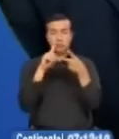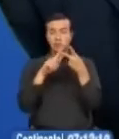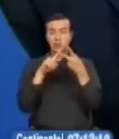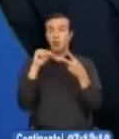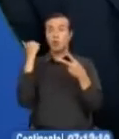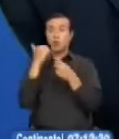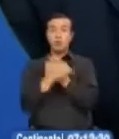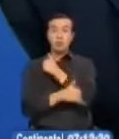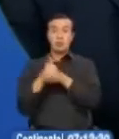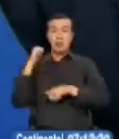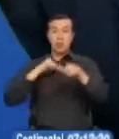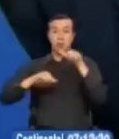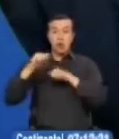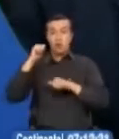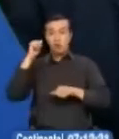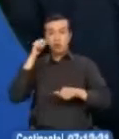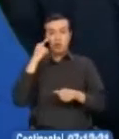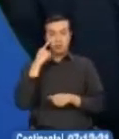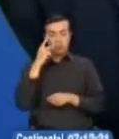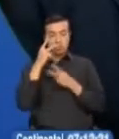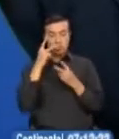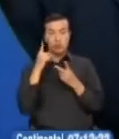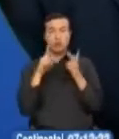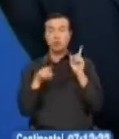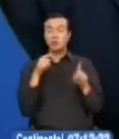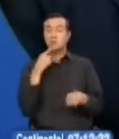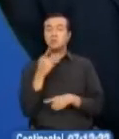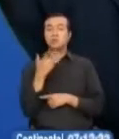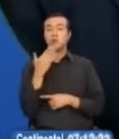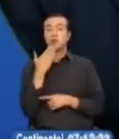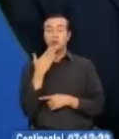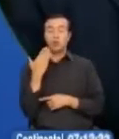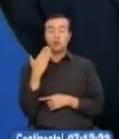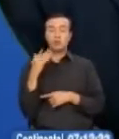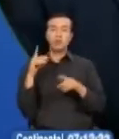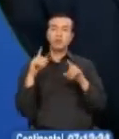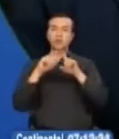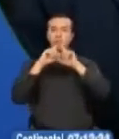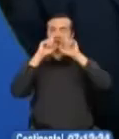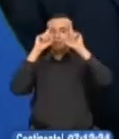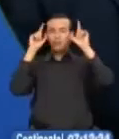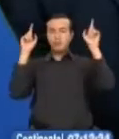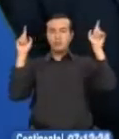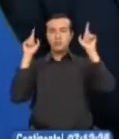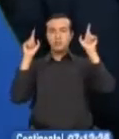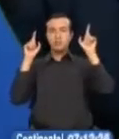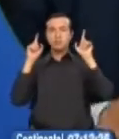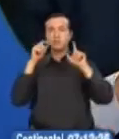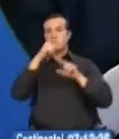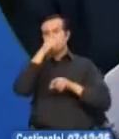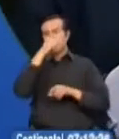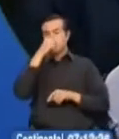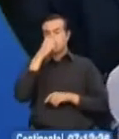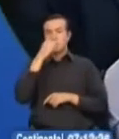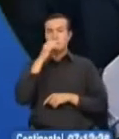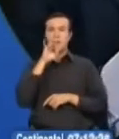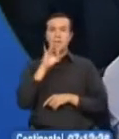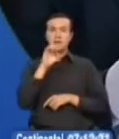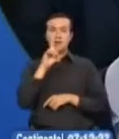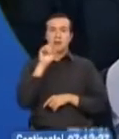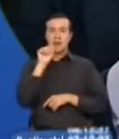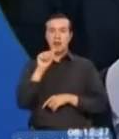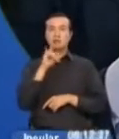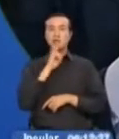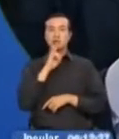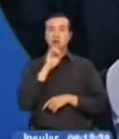especializados del exterior incluso estoy hablando de aquellos que trabajan para la agencia de administración de los drogas de alimentos la excederá de eeuu